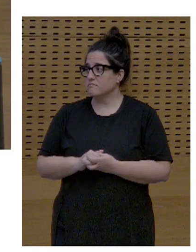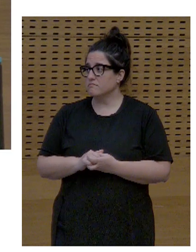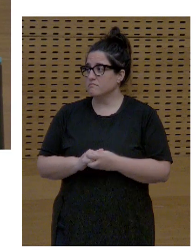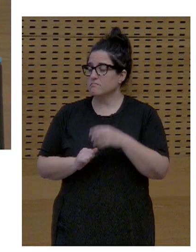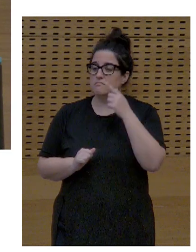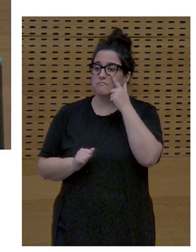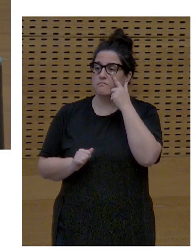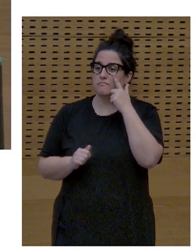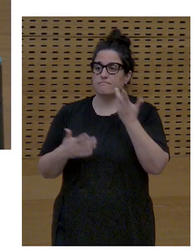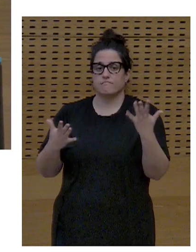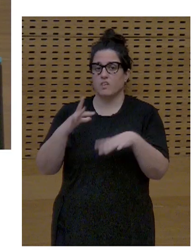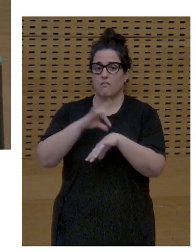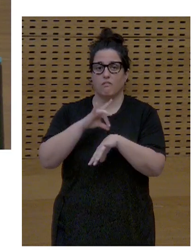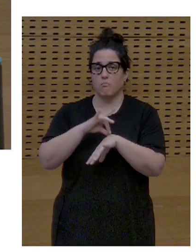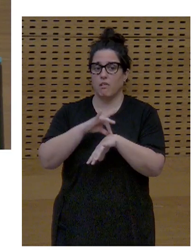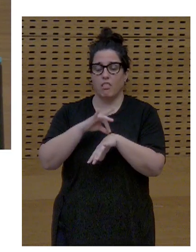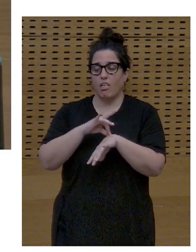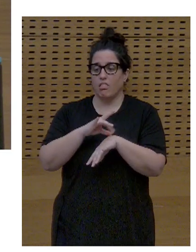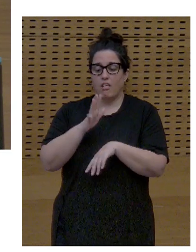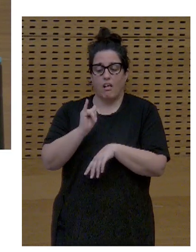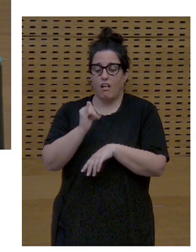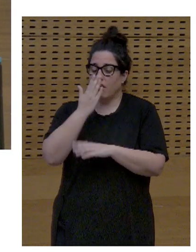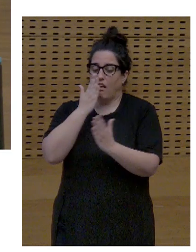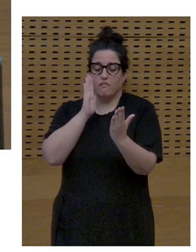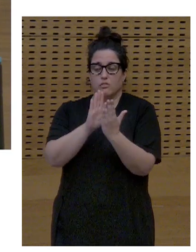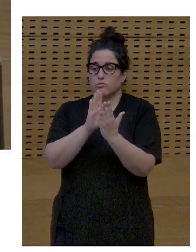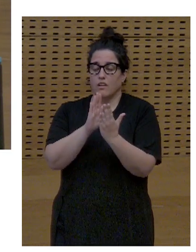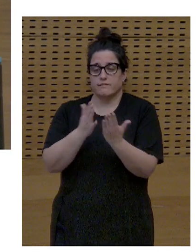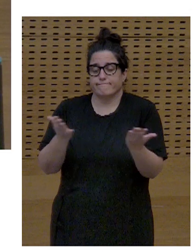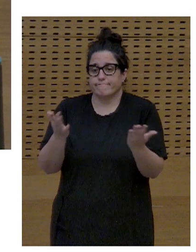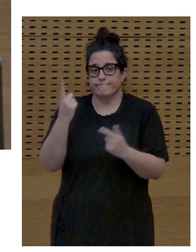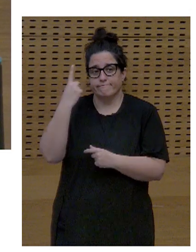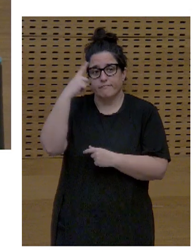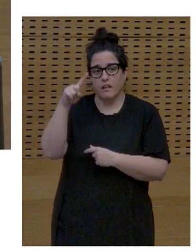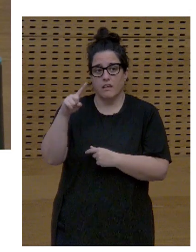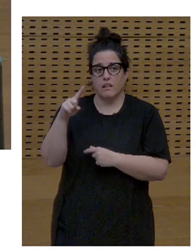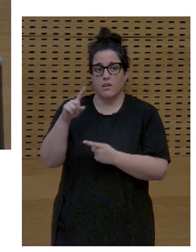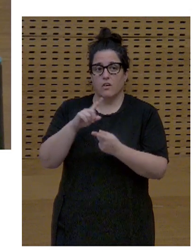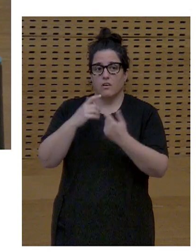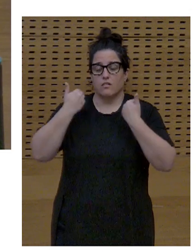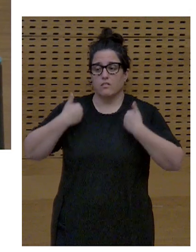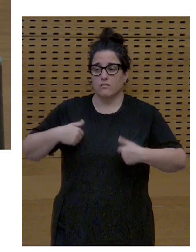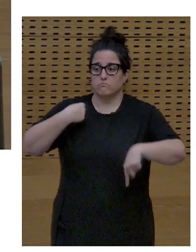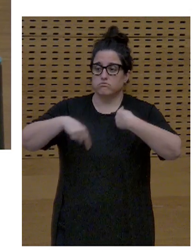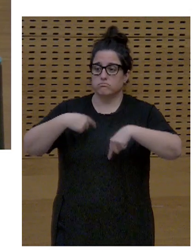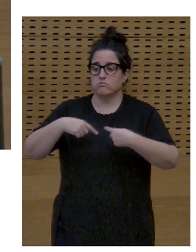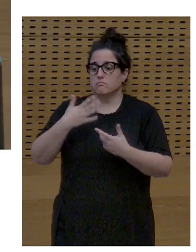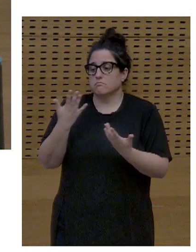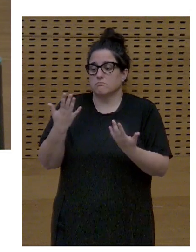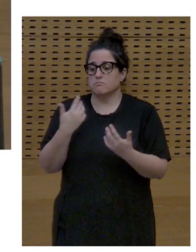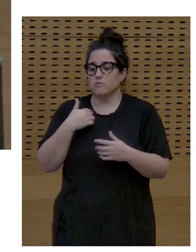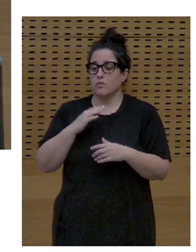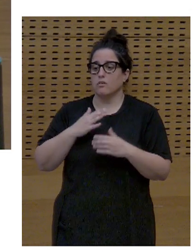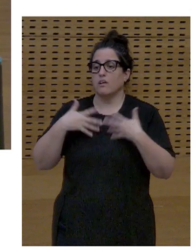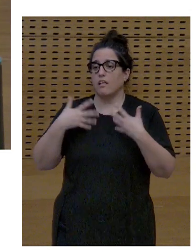hay que afrontar la enfermedad y sabiendo que esas cosas, esos cambios pasan y luego vendrá